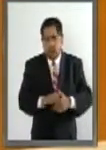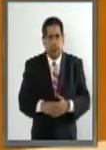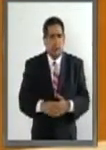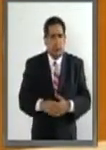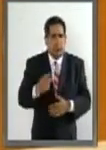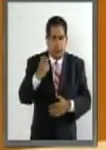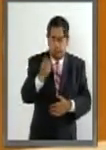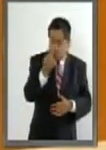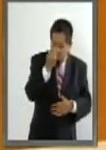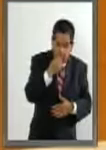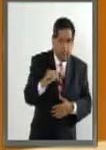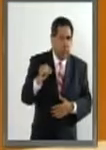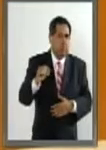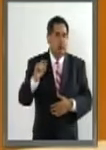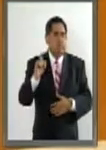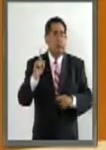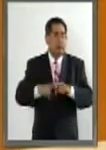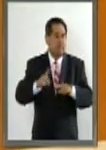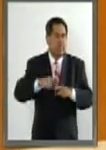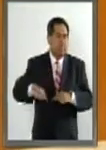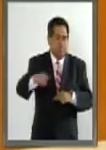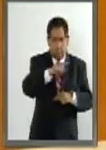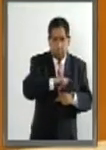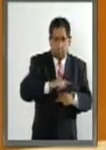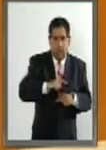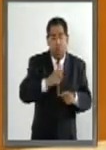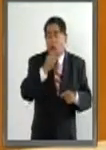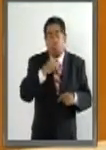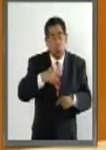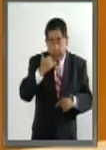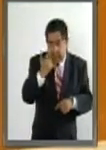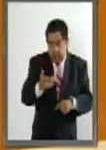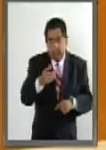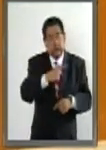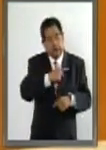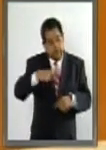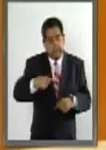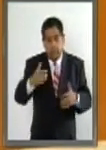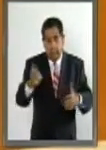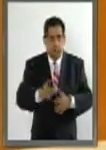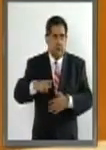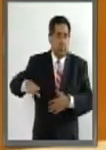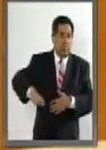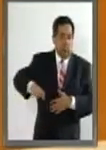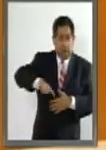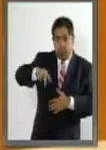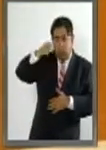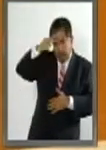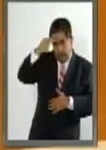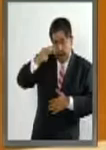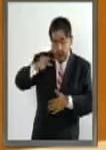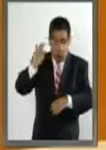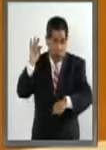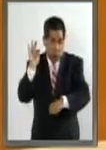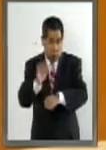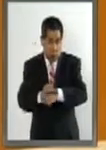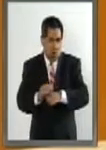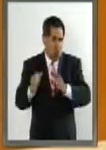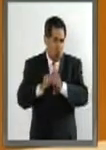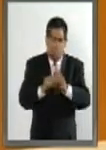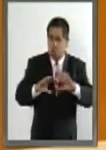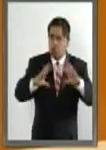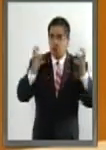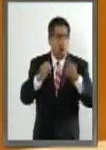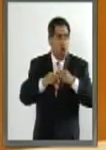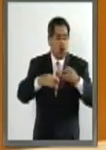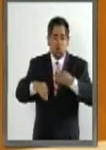es obligación, querramos o no querramos, que el Estado mexicano en su